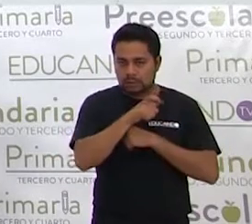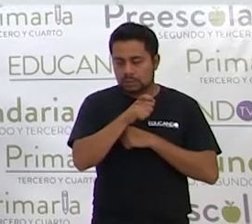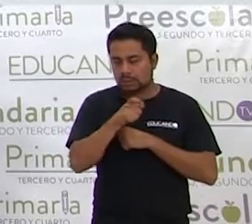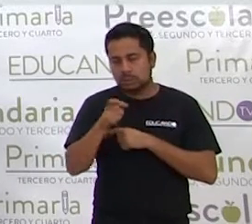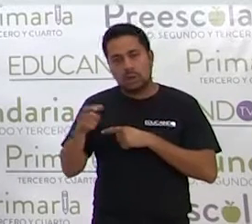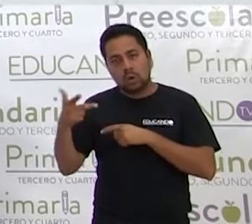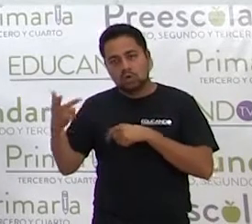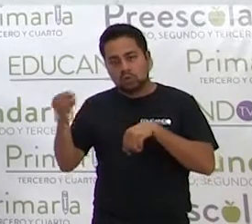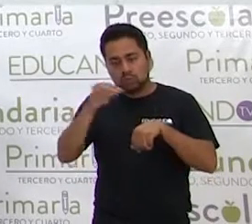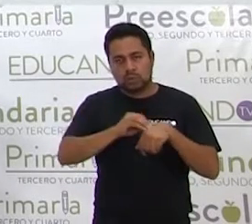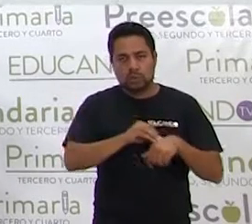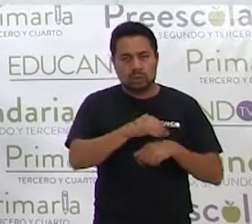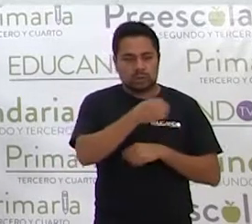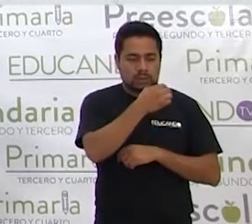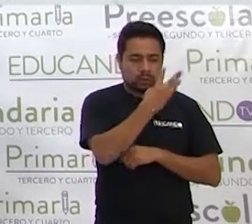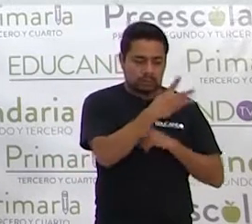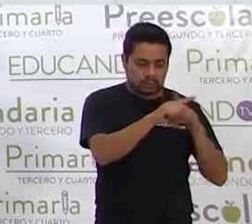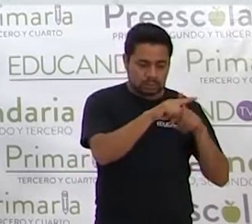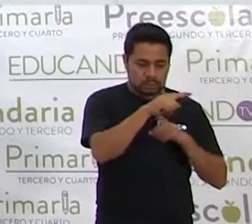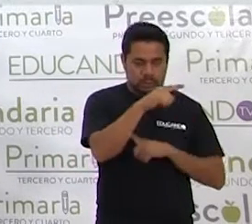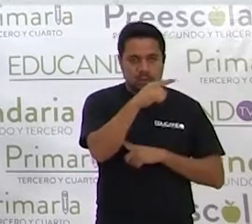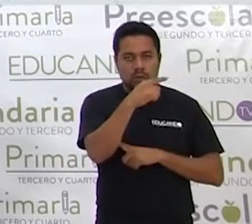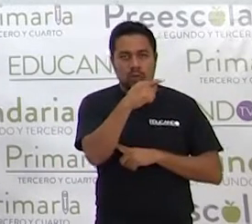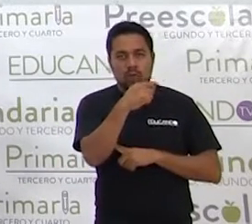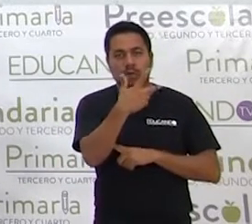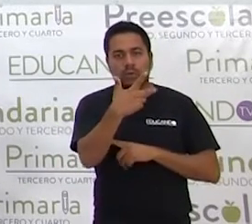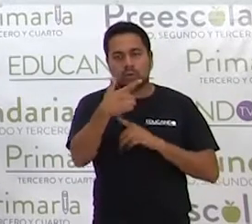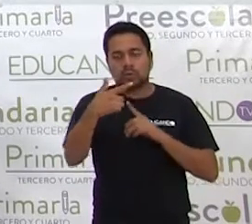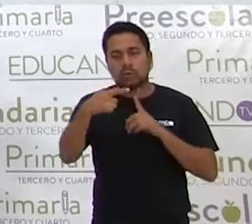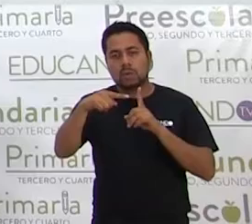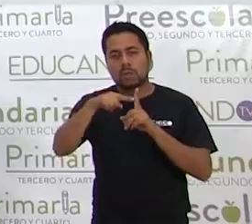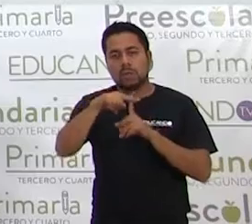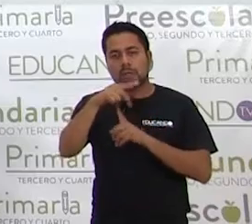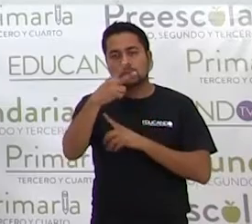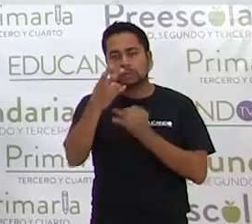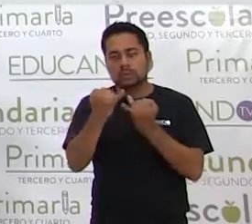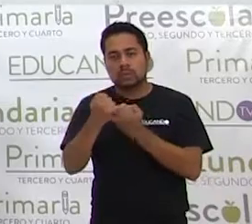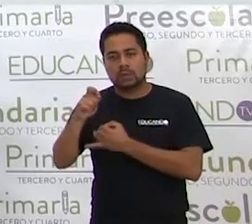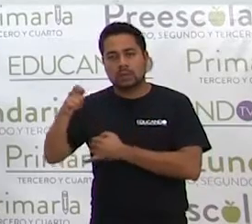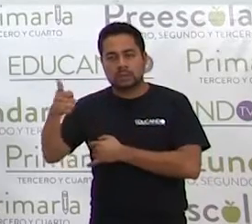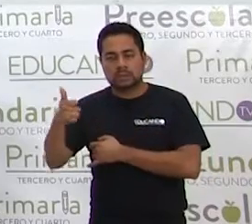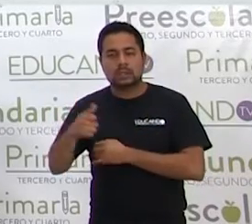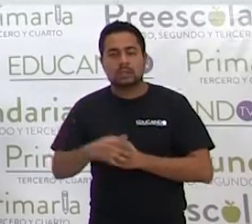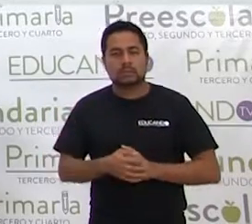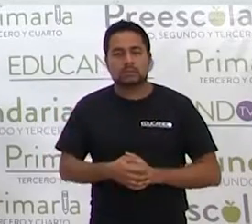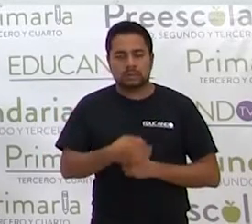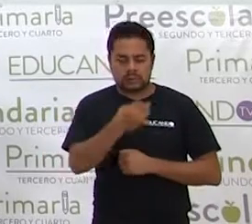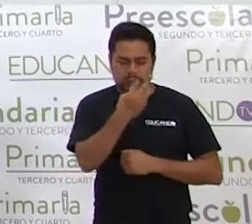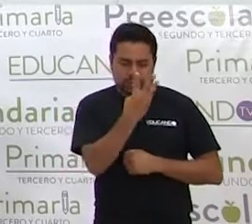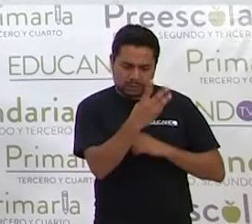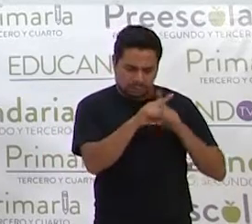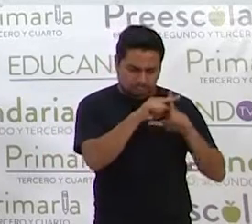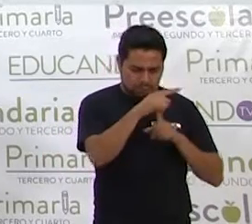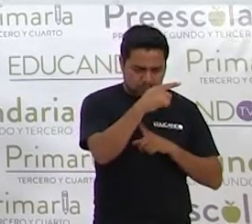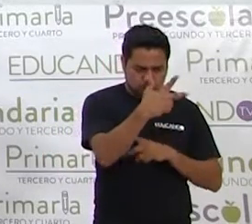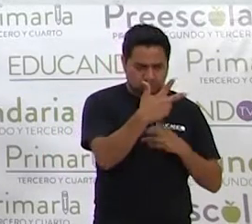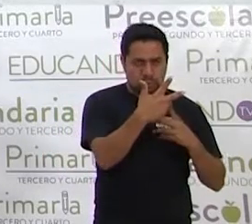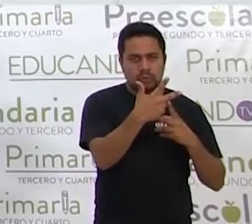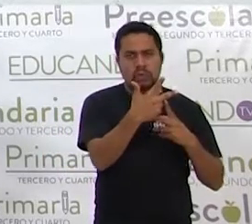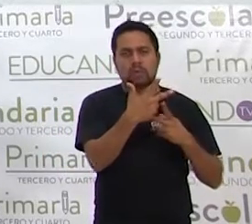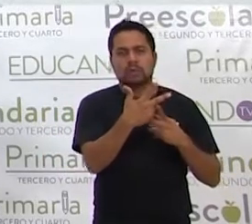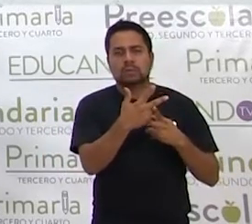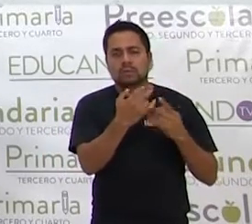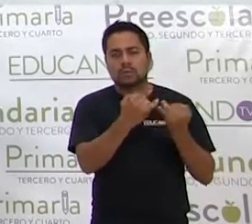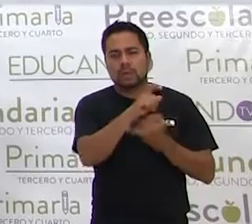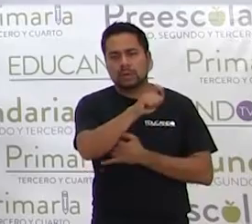8 + 2 igual a 26 3 por 8 cuánto es 24 24